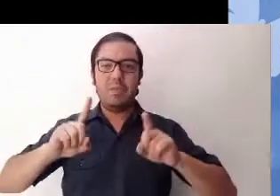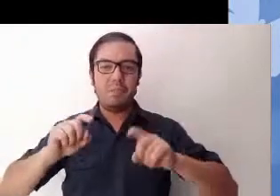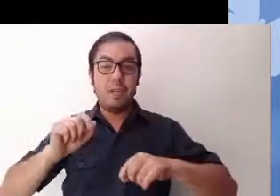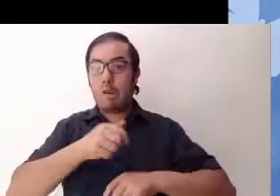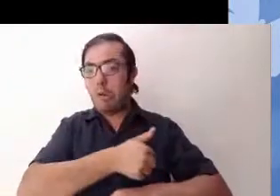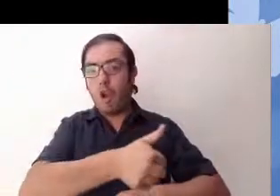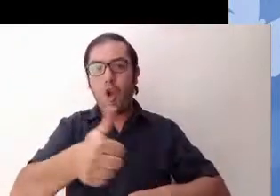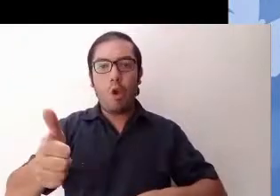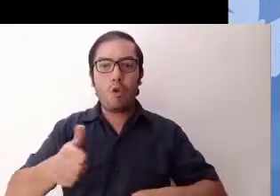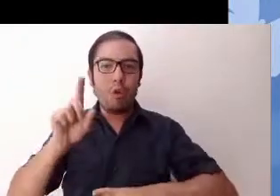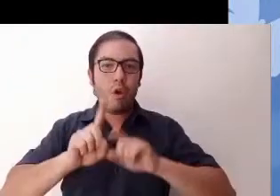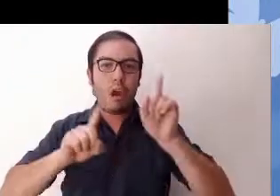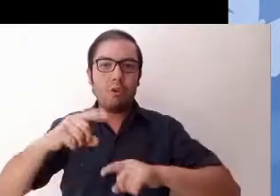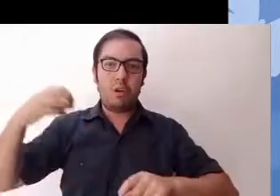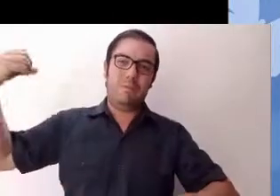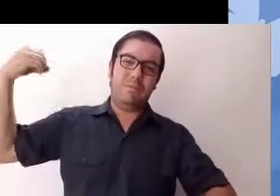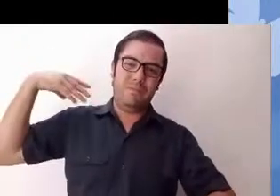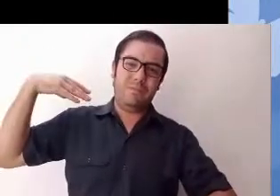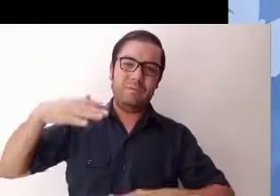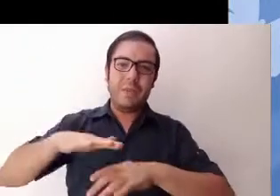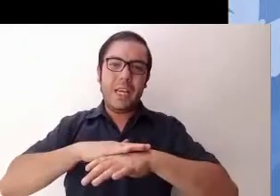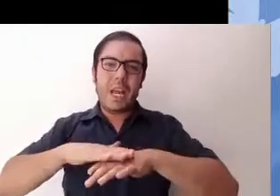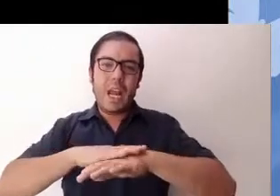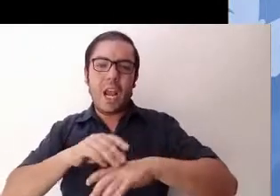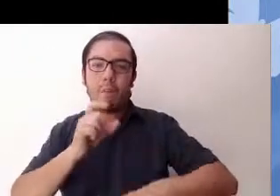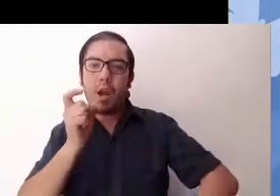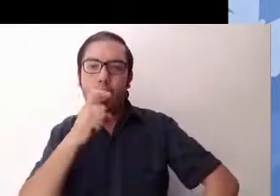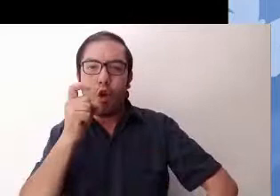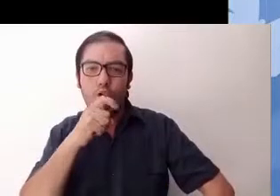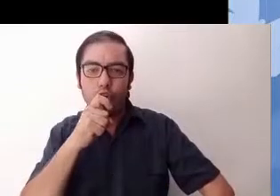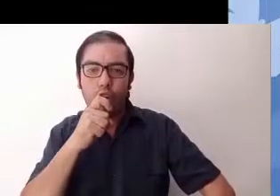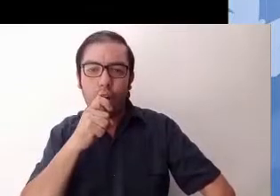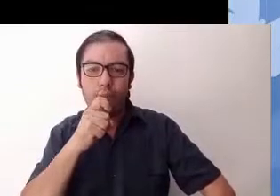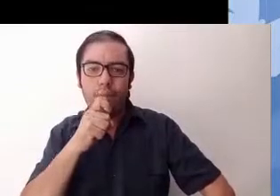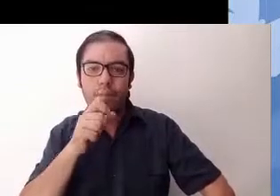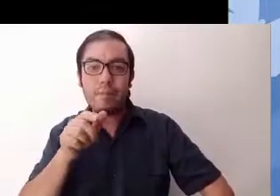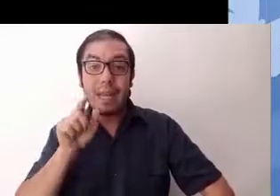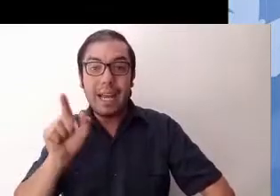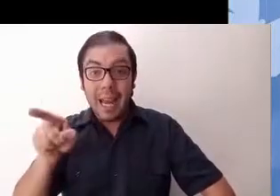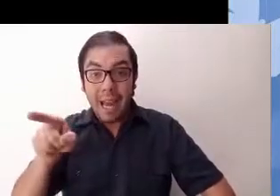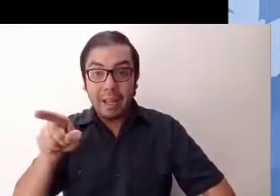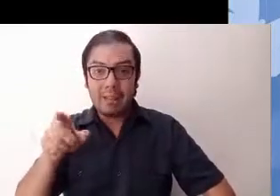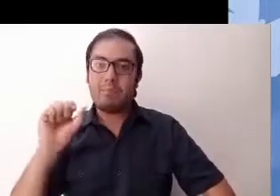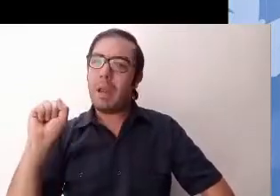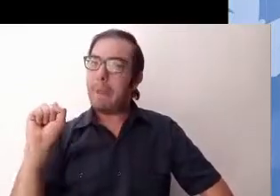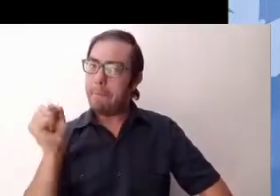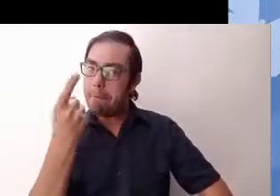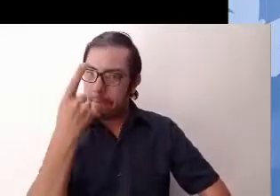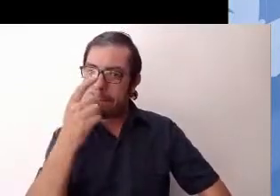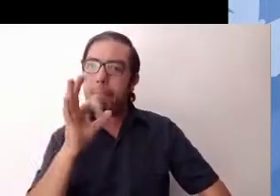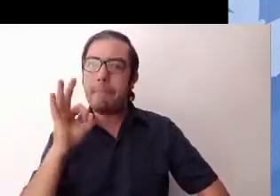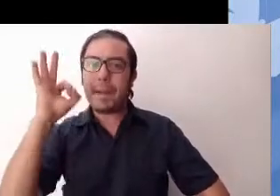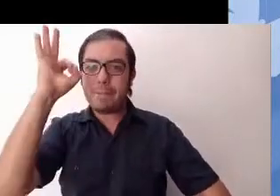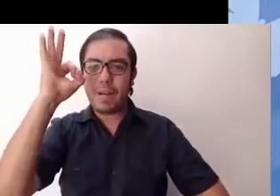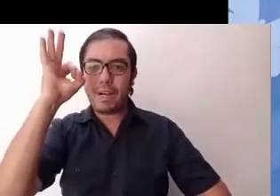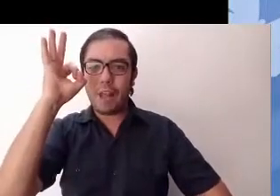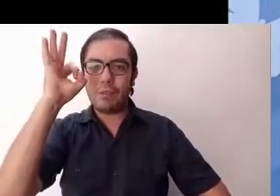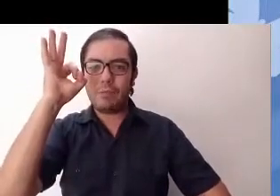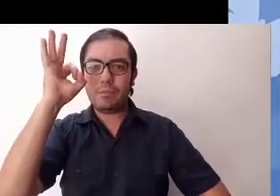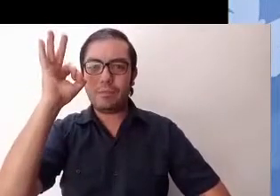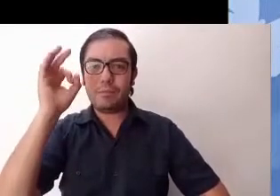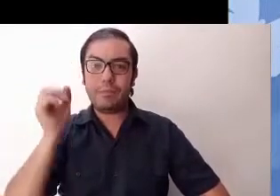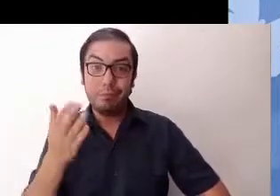primer grado. Vamos a revisar ahora qué podemos hacer con cada quemadura. Vamos a pasarla